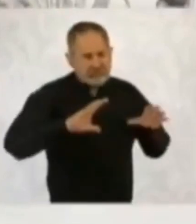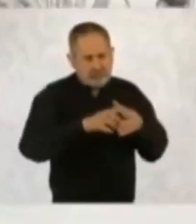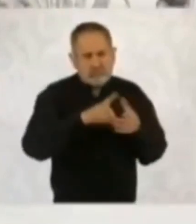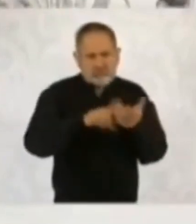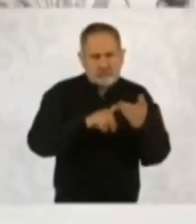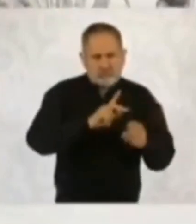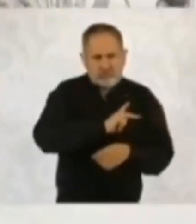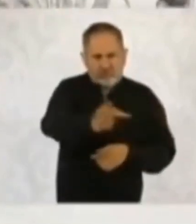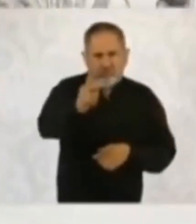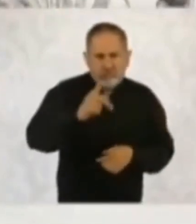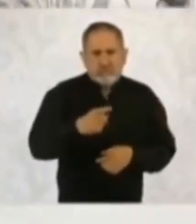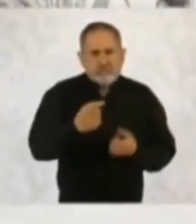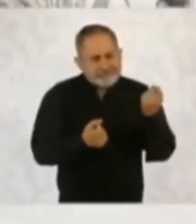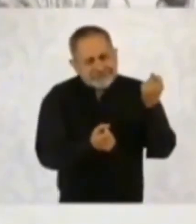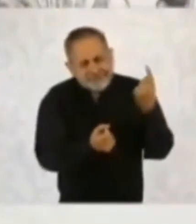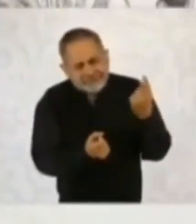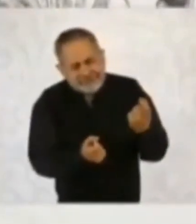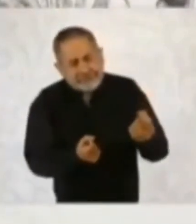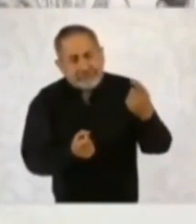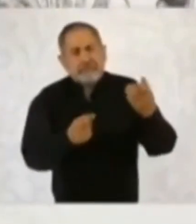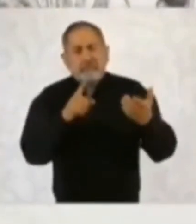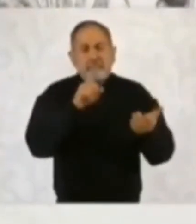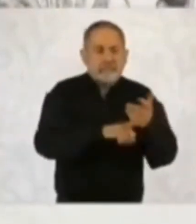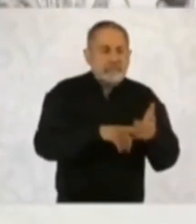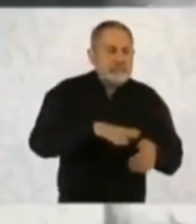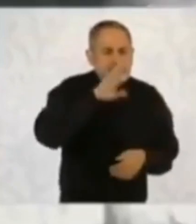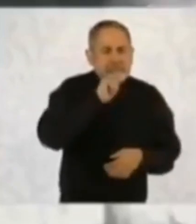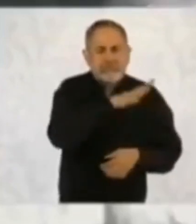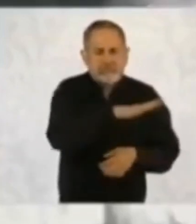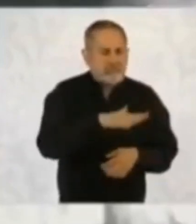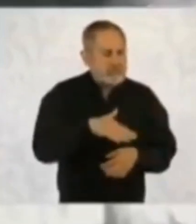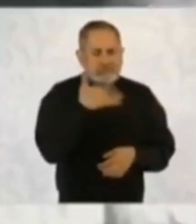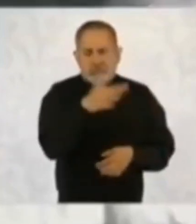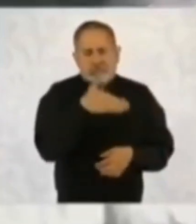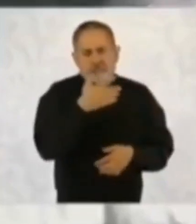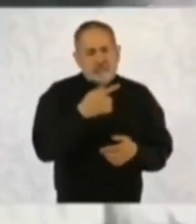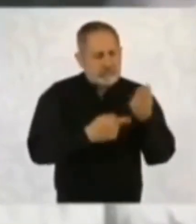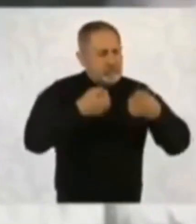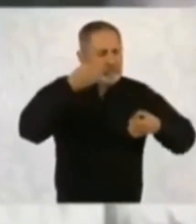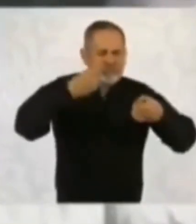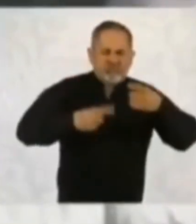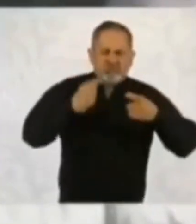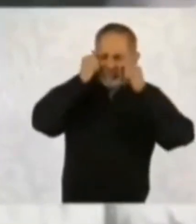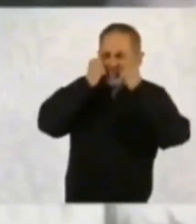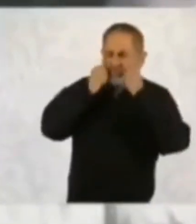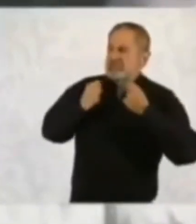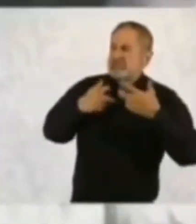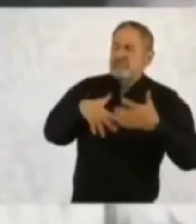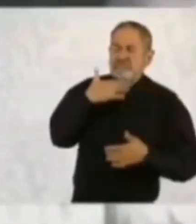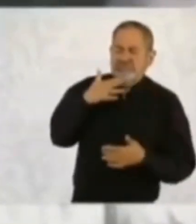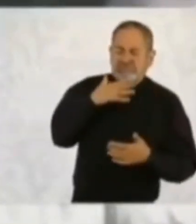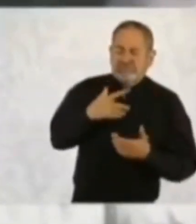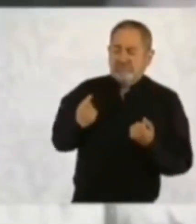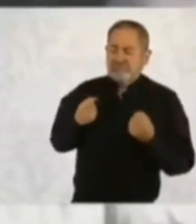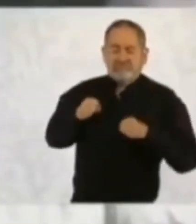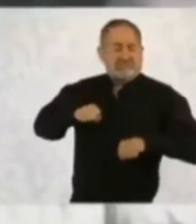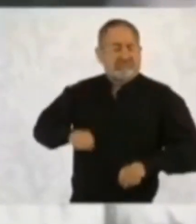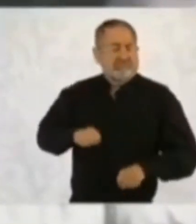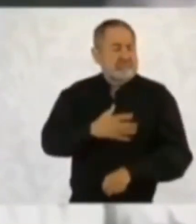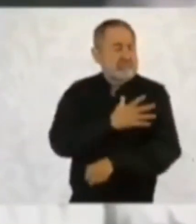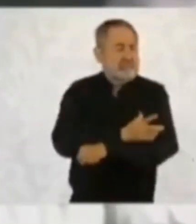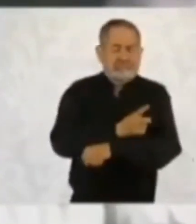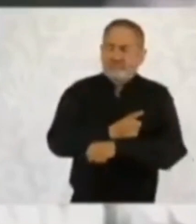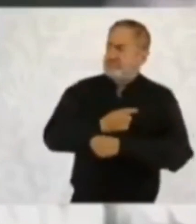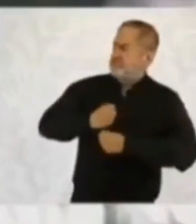Poder Judicial. Son personas que han actuado en ese ejercicio, en esas funciones, abusando de su poder